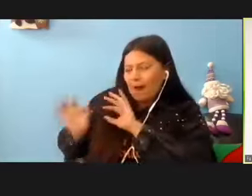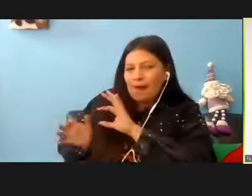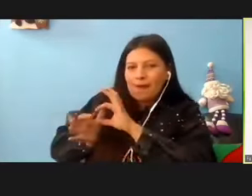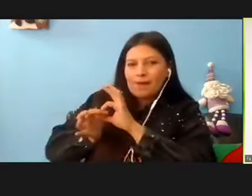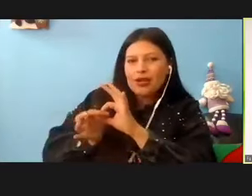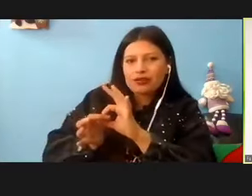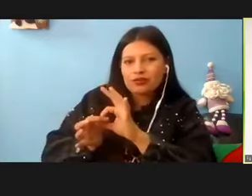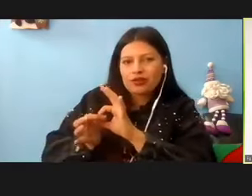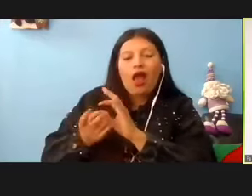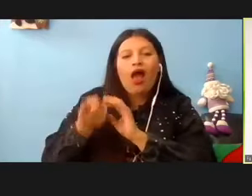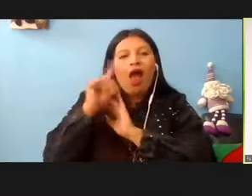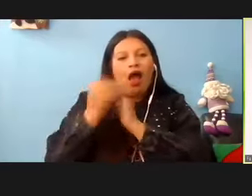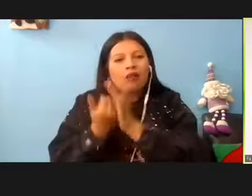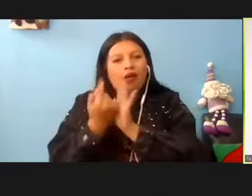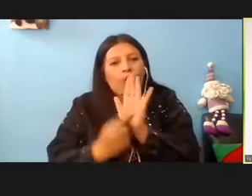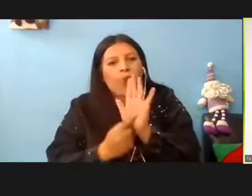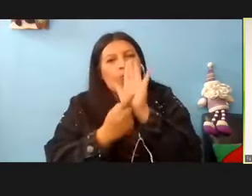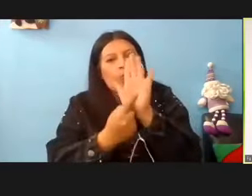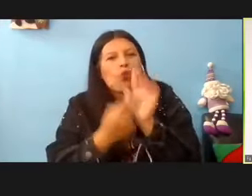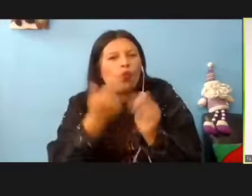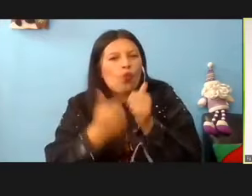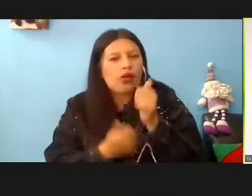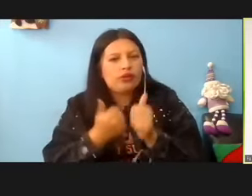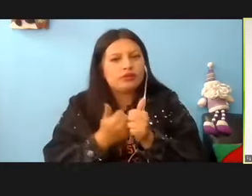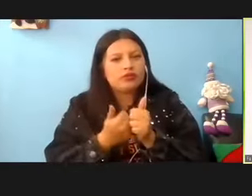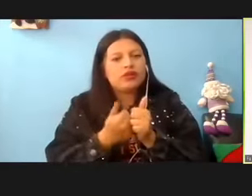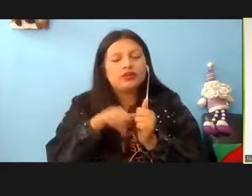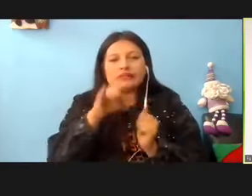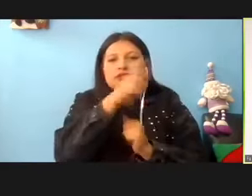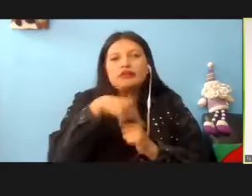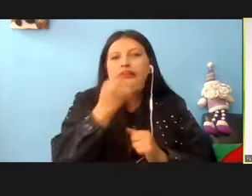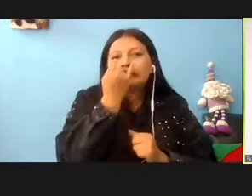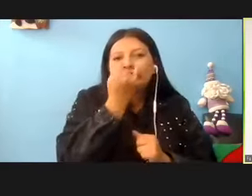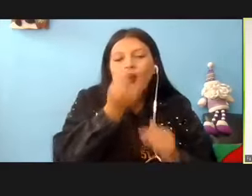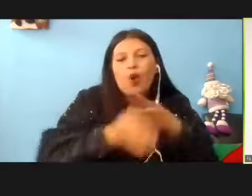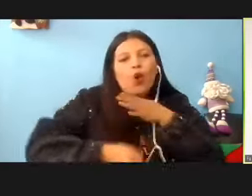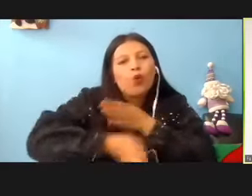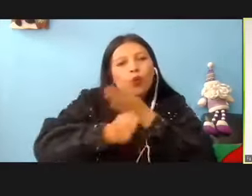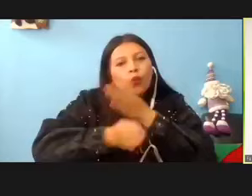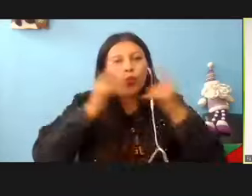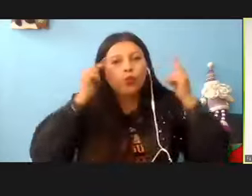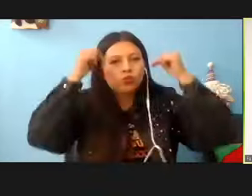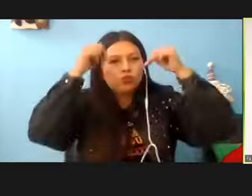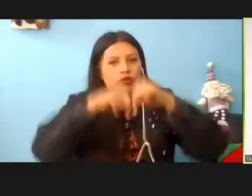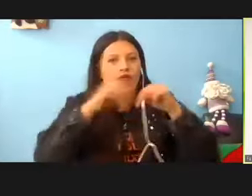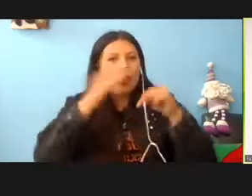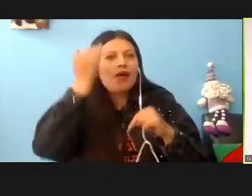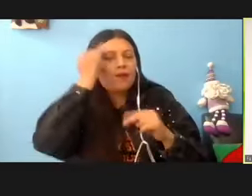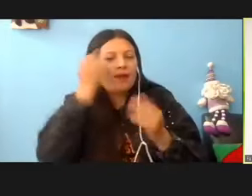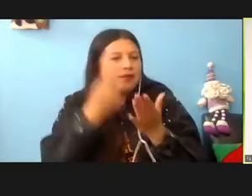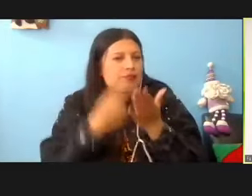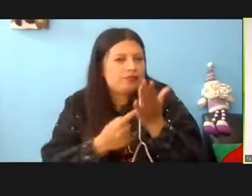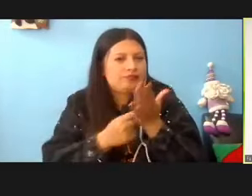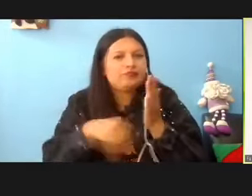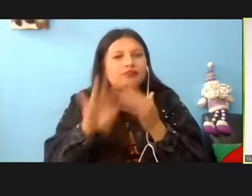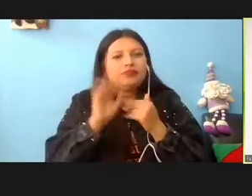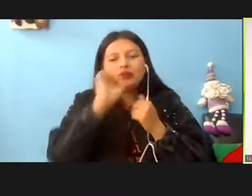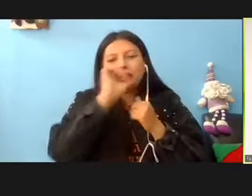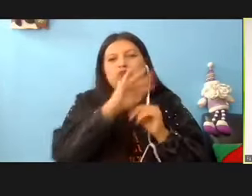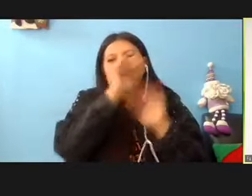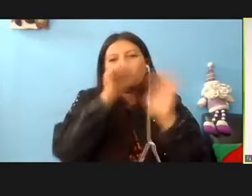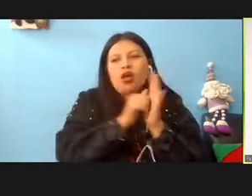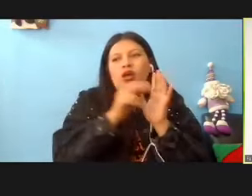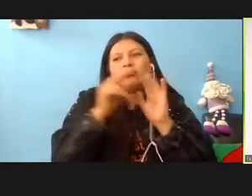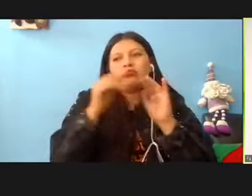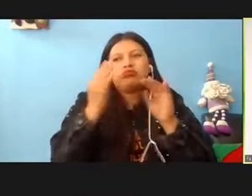entrada, como manifestarles pues el interés de que nos sigamos encontrando, teniendo en cuenta particularmente estas